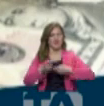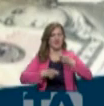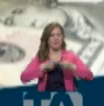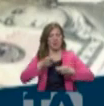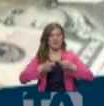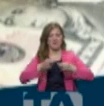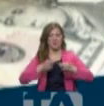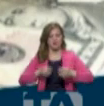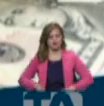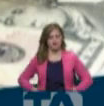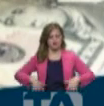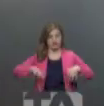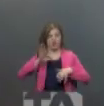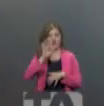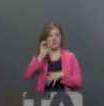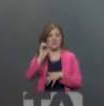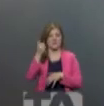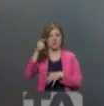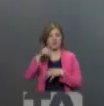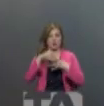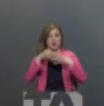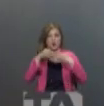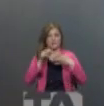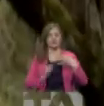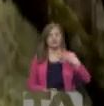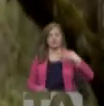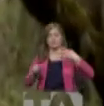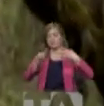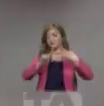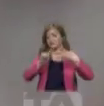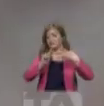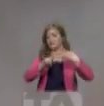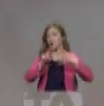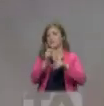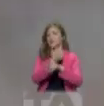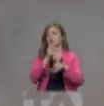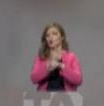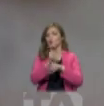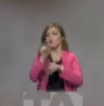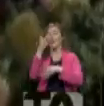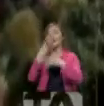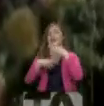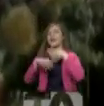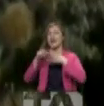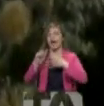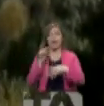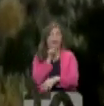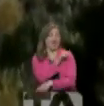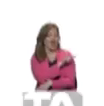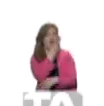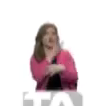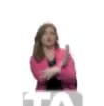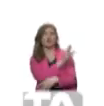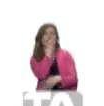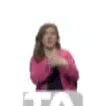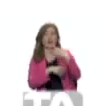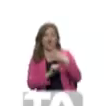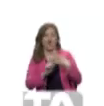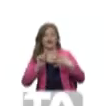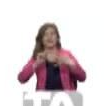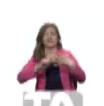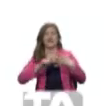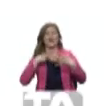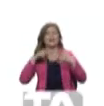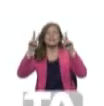los $90 millones. Por su parte, Vértigo Films, la productora de la hija de Alvarado que hizo All Unities Ecuador,